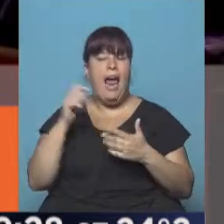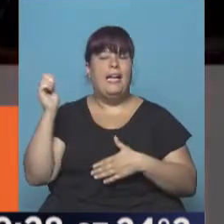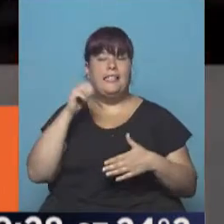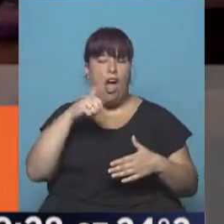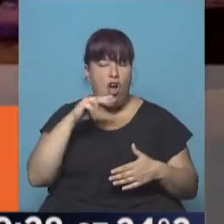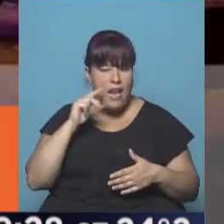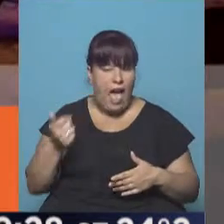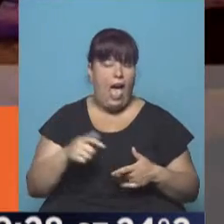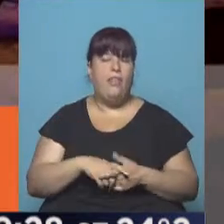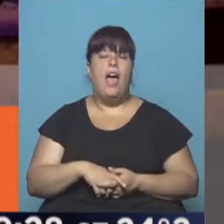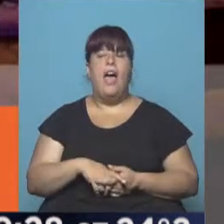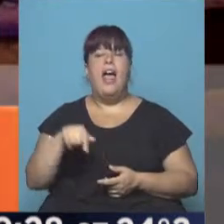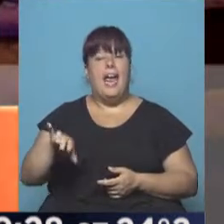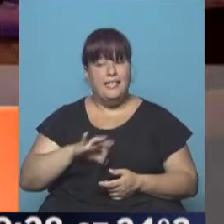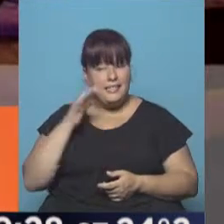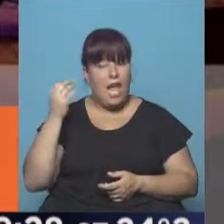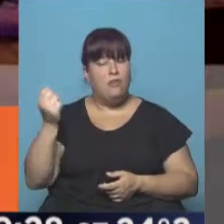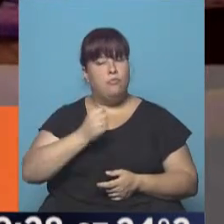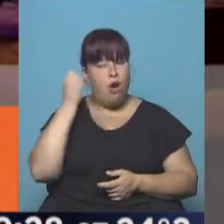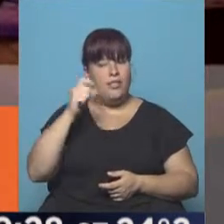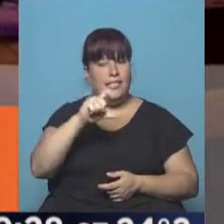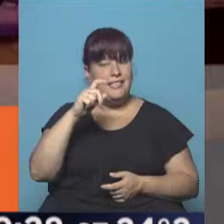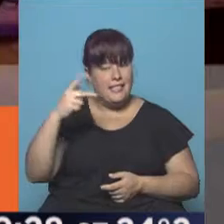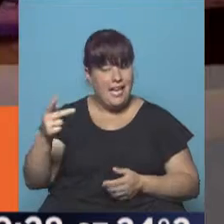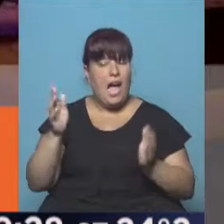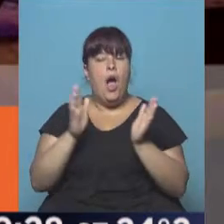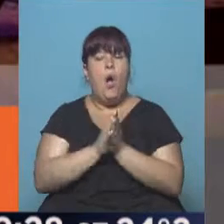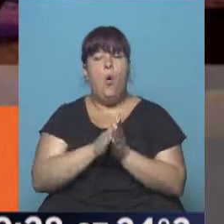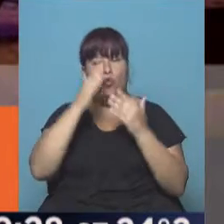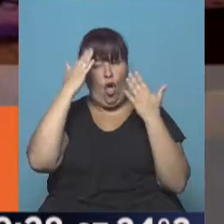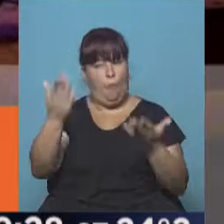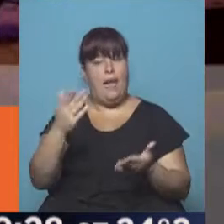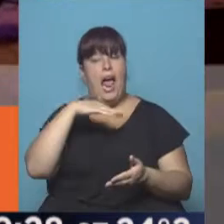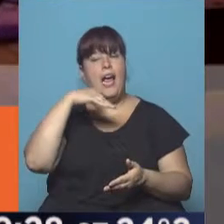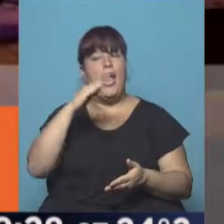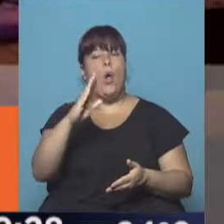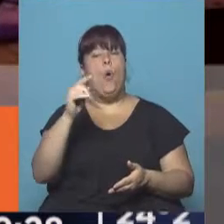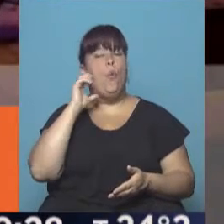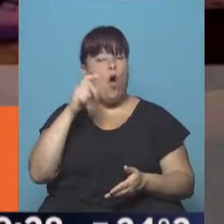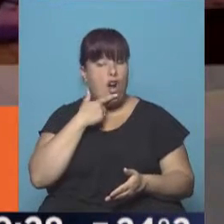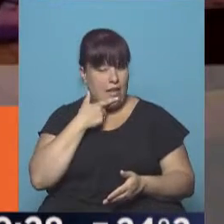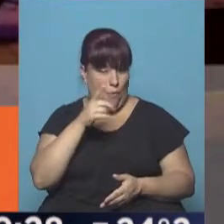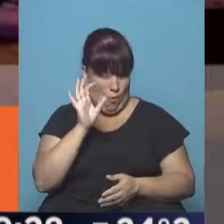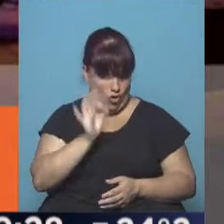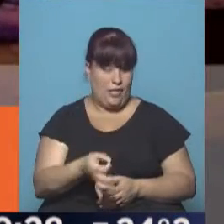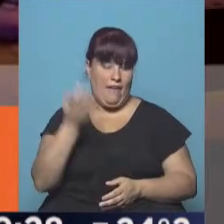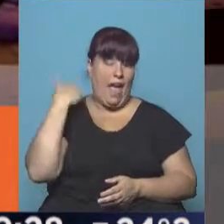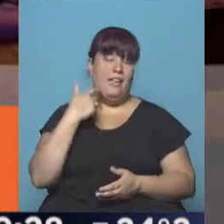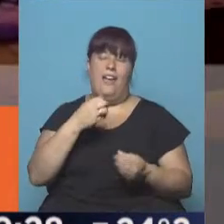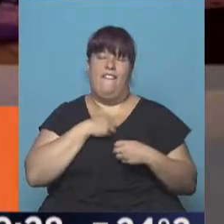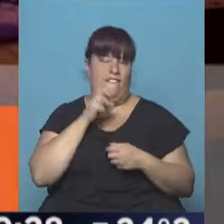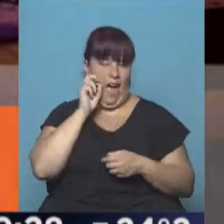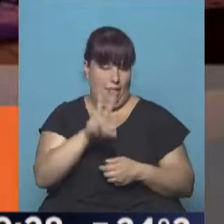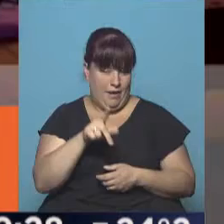Nada. Este año tuviste una actuación muy destacada en el CCK con uno de los homenajes a Borges. Básicamente, vos habías declarado ya tu